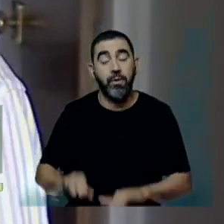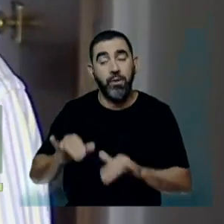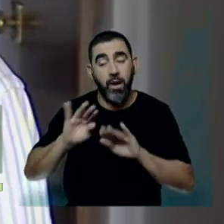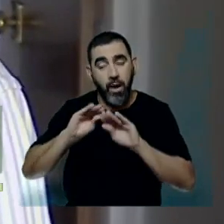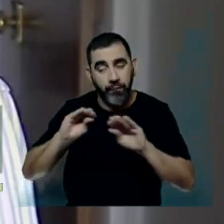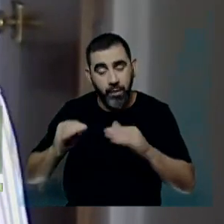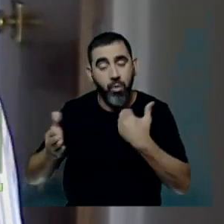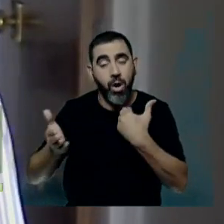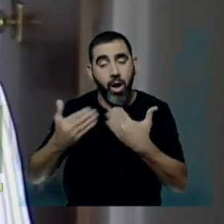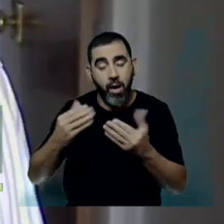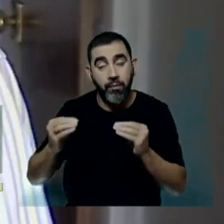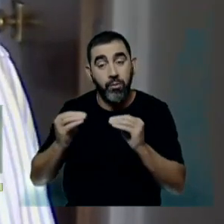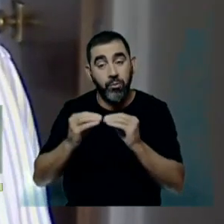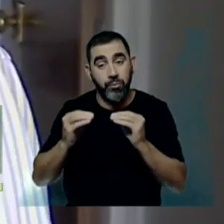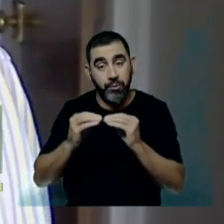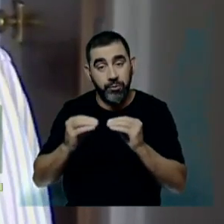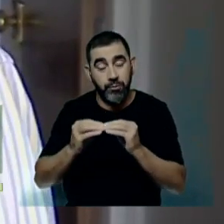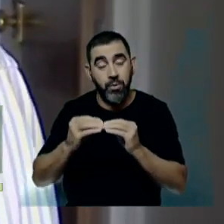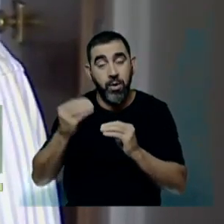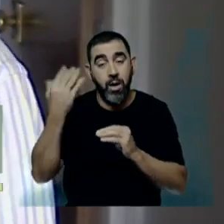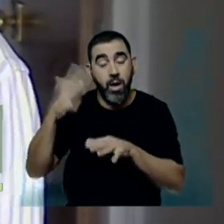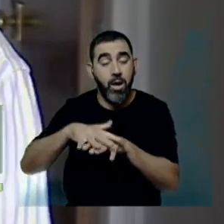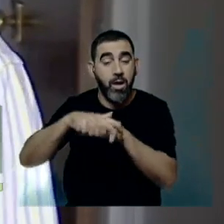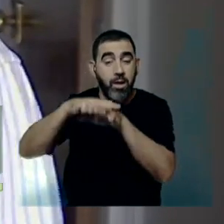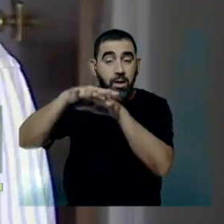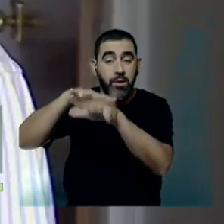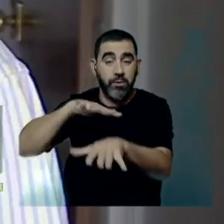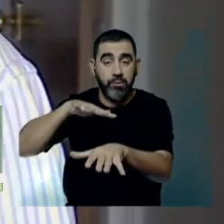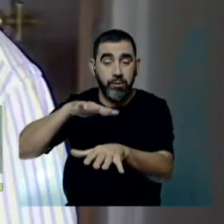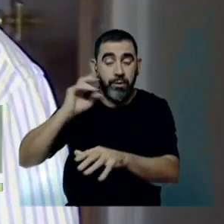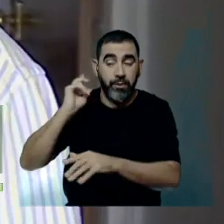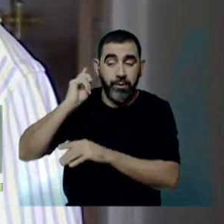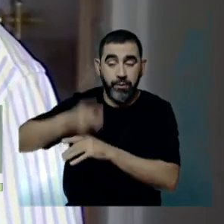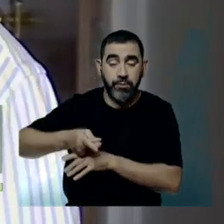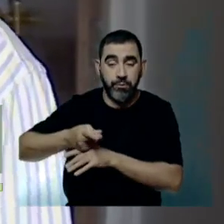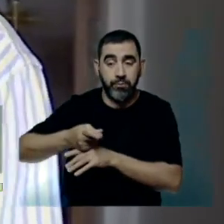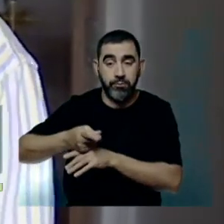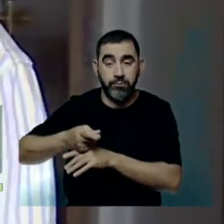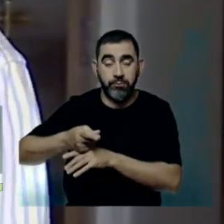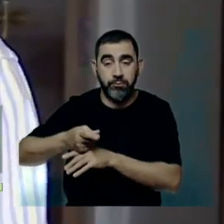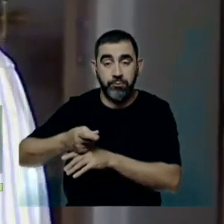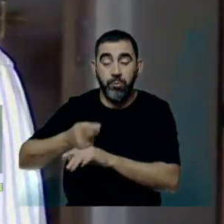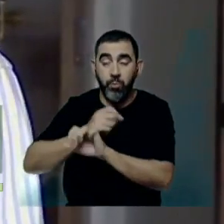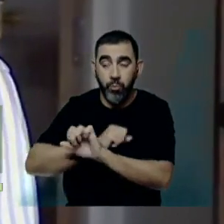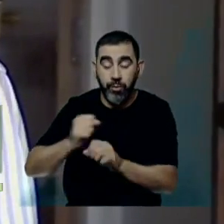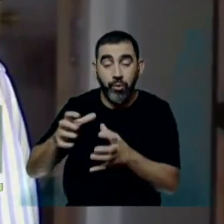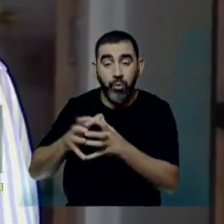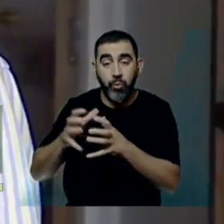y conversando con los compañeros, y la Asamblea, tomó la decisión de ofrecerle a